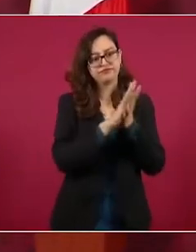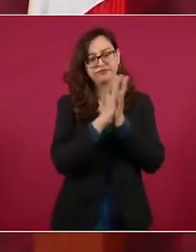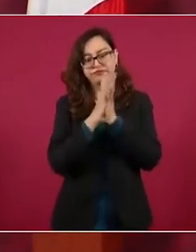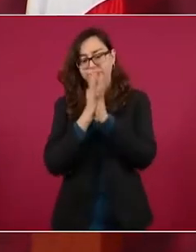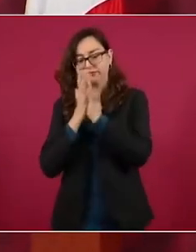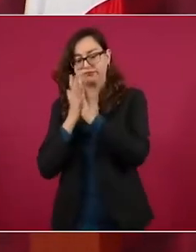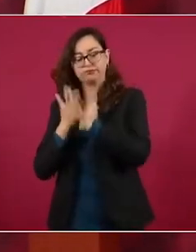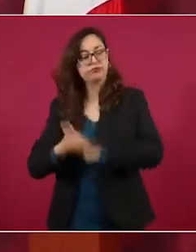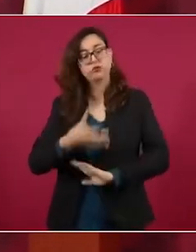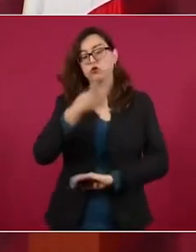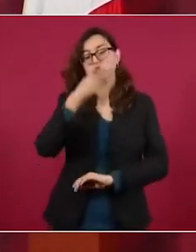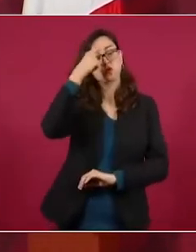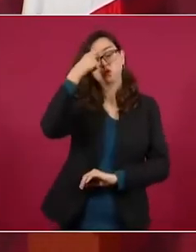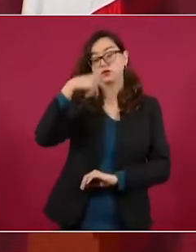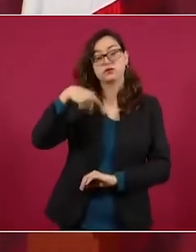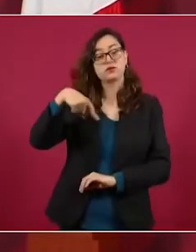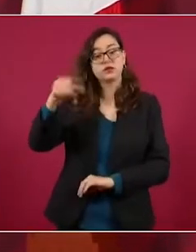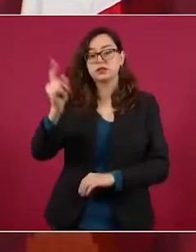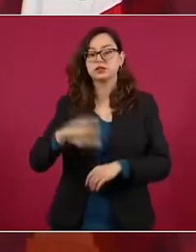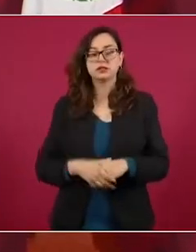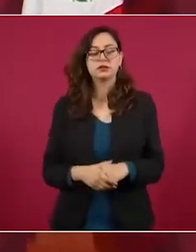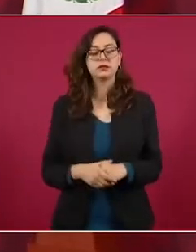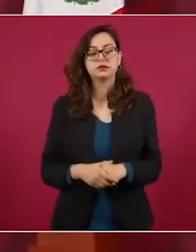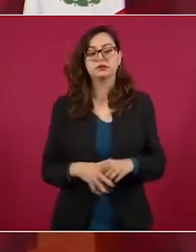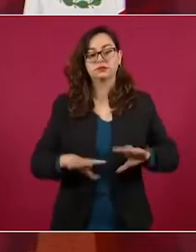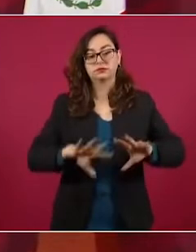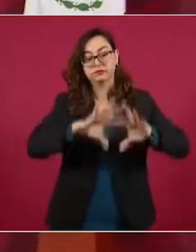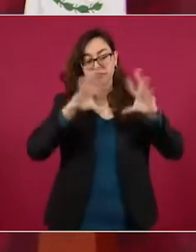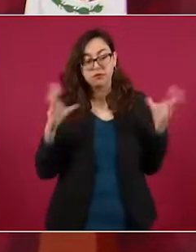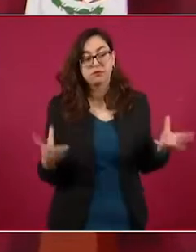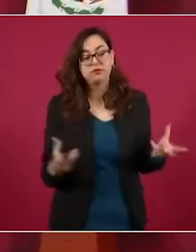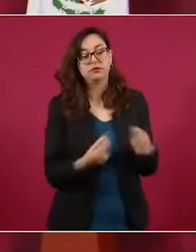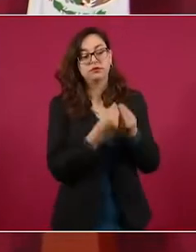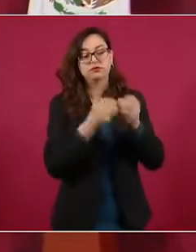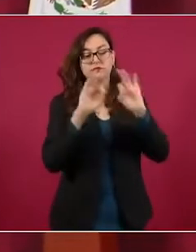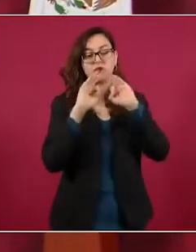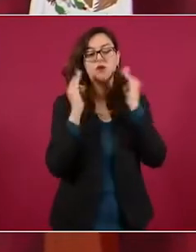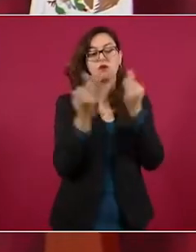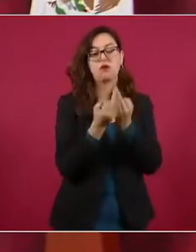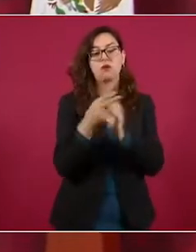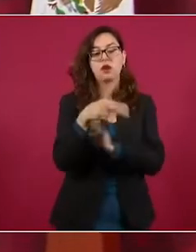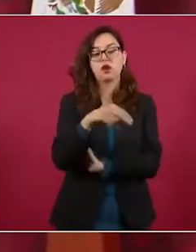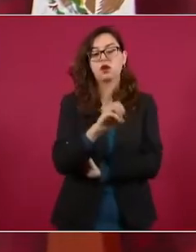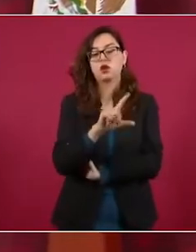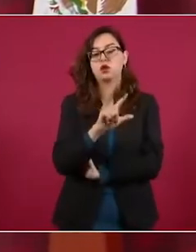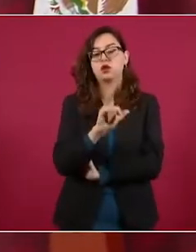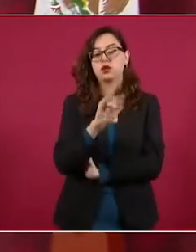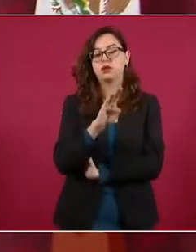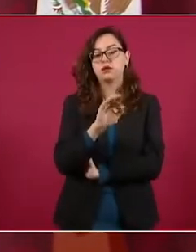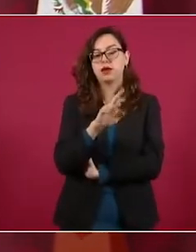aparato neoliberal o neoporfirista que se creó